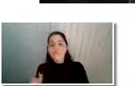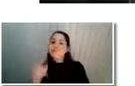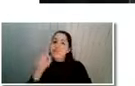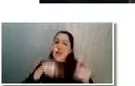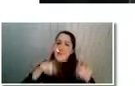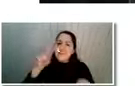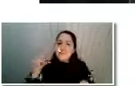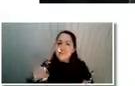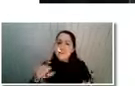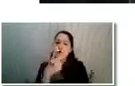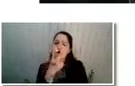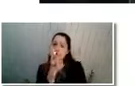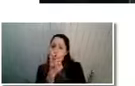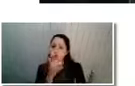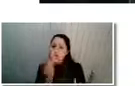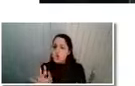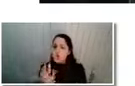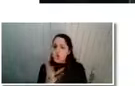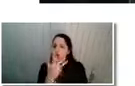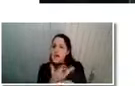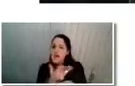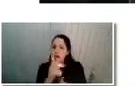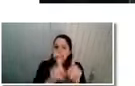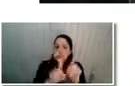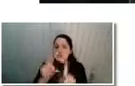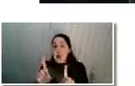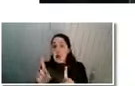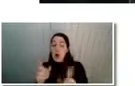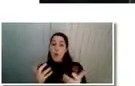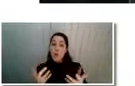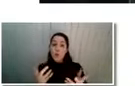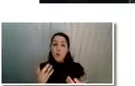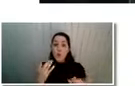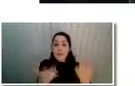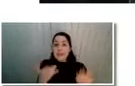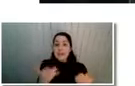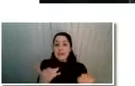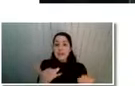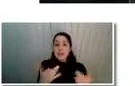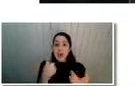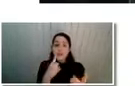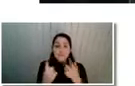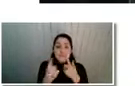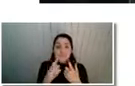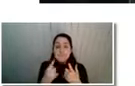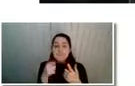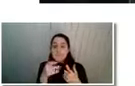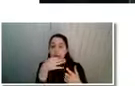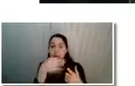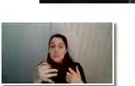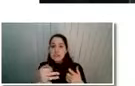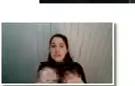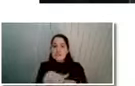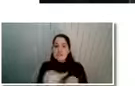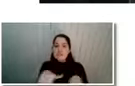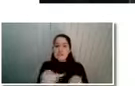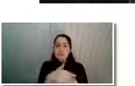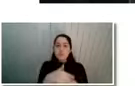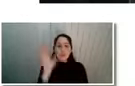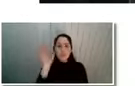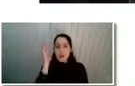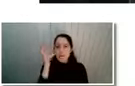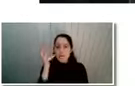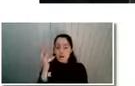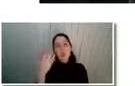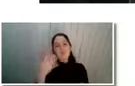sé, a lo mejor alguno de los que me está escuchando ha recibido como resultado indeterminado. ¿Cuándo ocurre eso? Cuando la carga viral